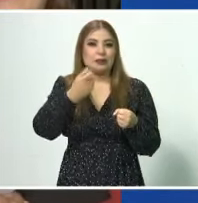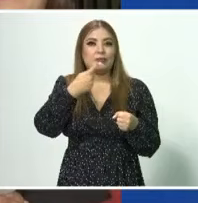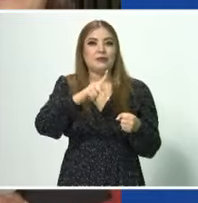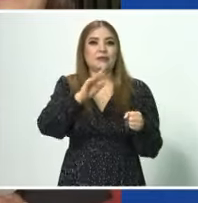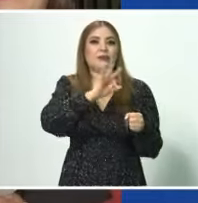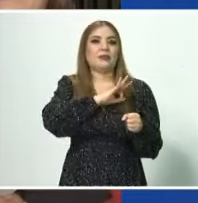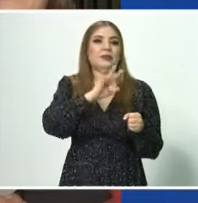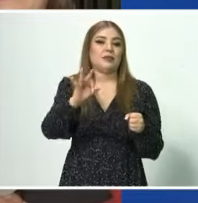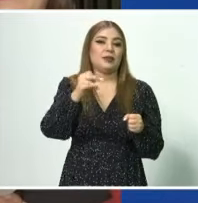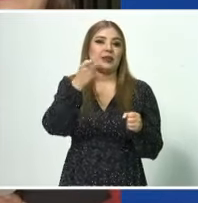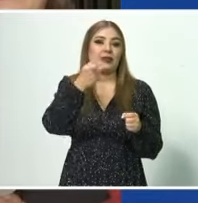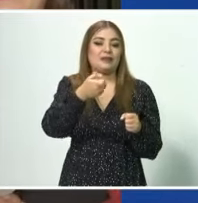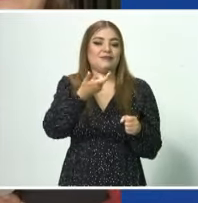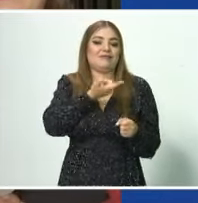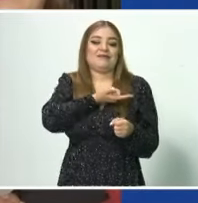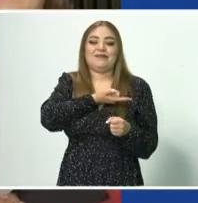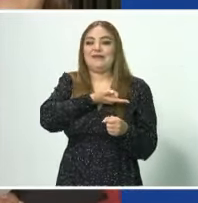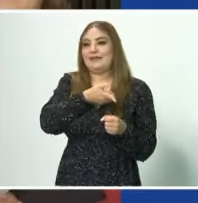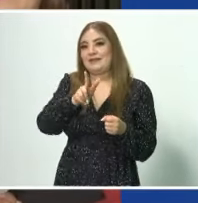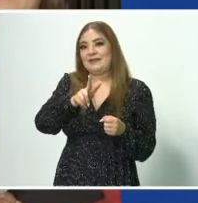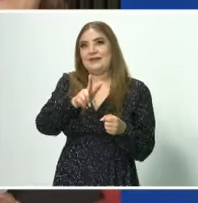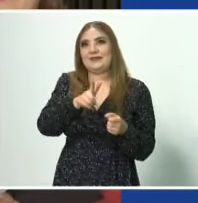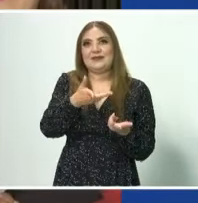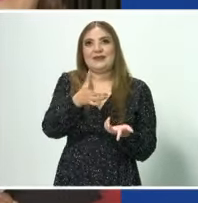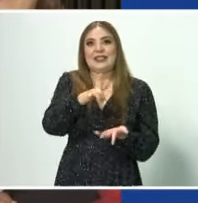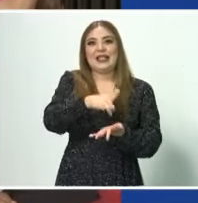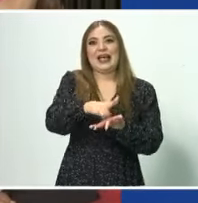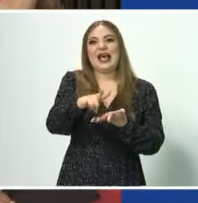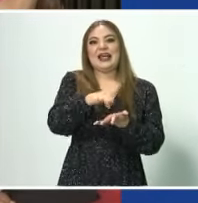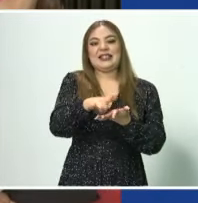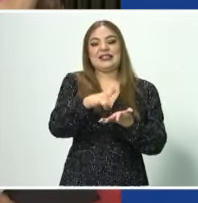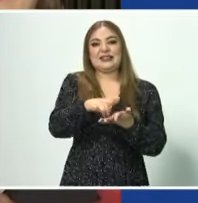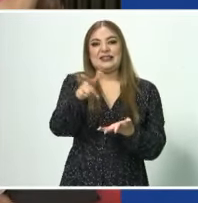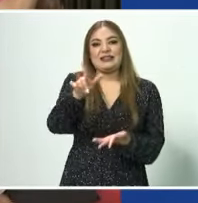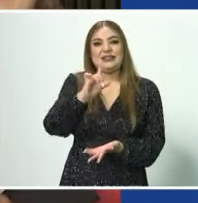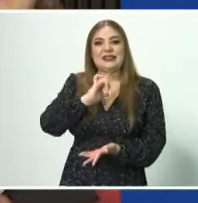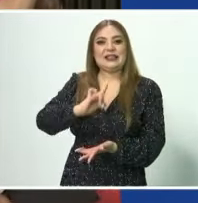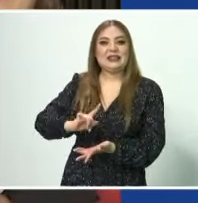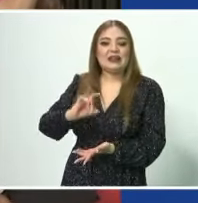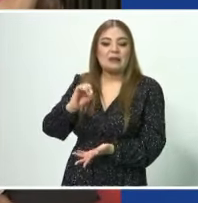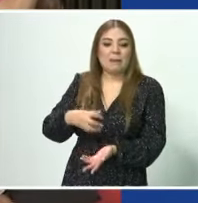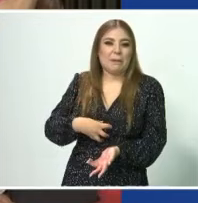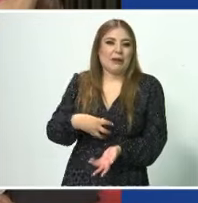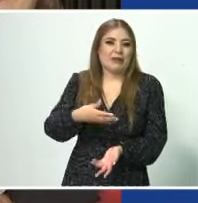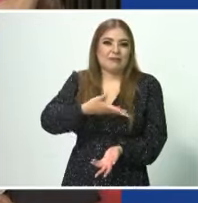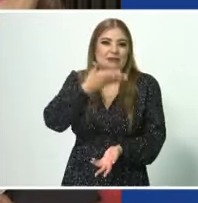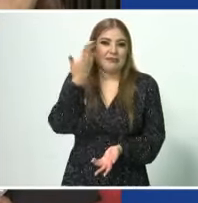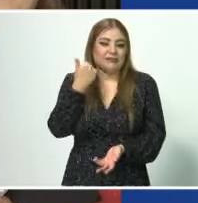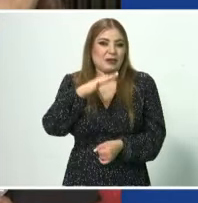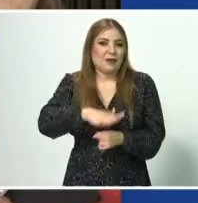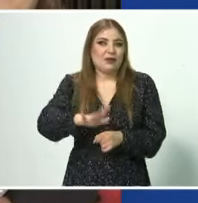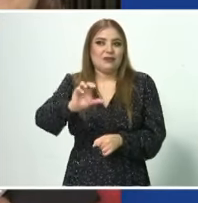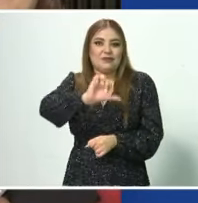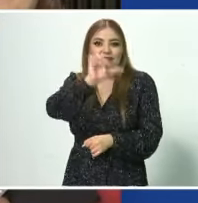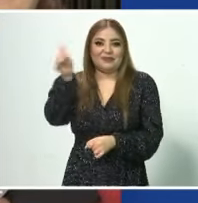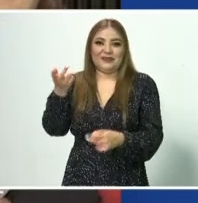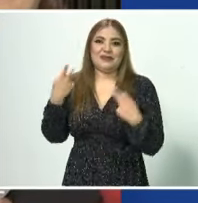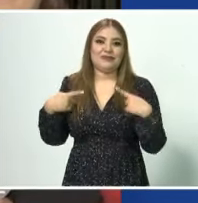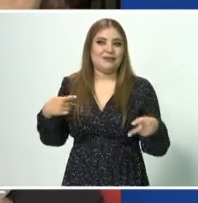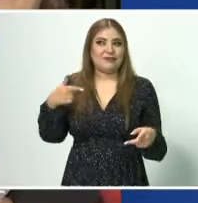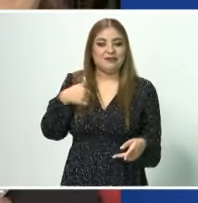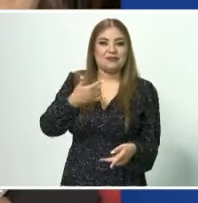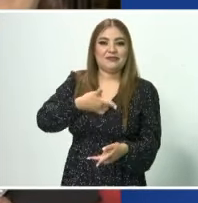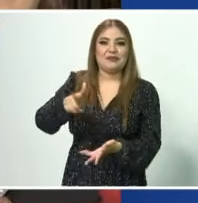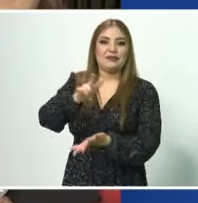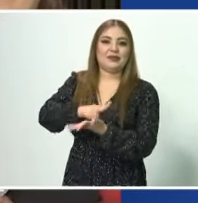a nadie nos gusta limpiar eh Pues eses fecales o pipí no sé que haya sido de personas o de algún